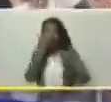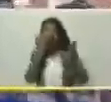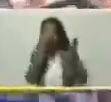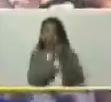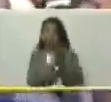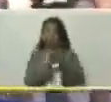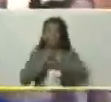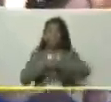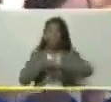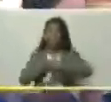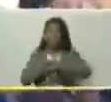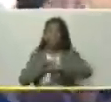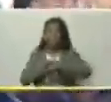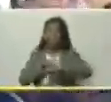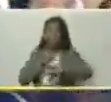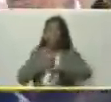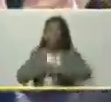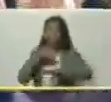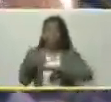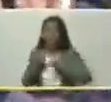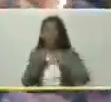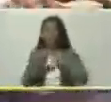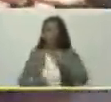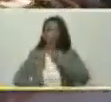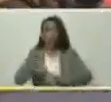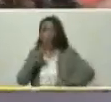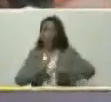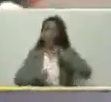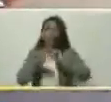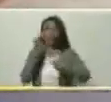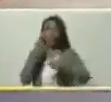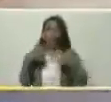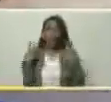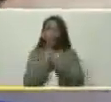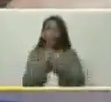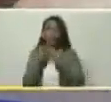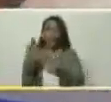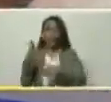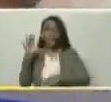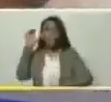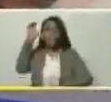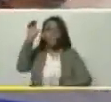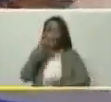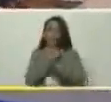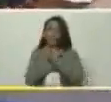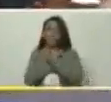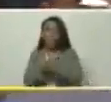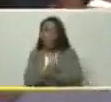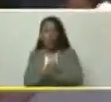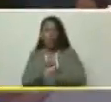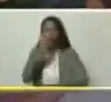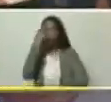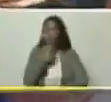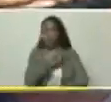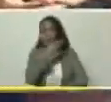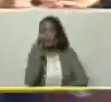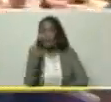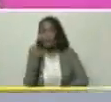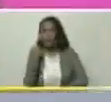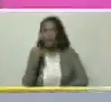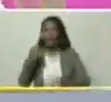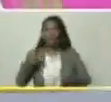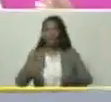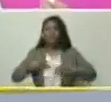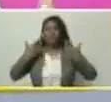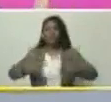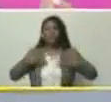del ministerio, porque seguiremos construyendo a su lado patria con amor, con compromiso y con